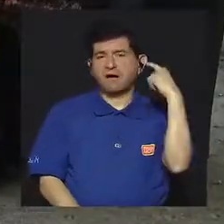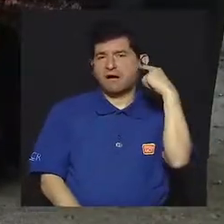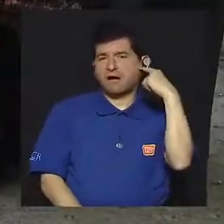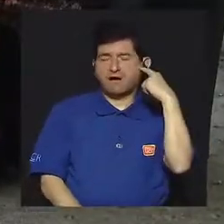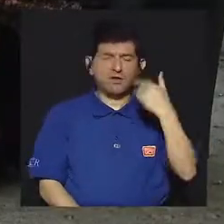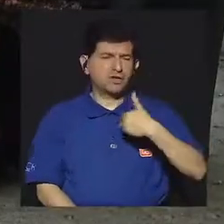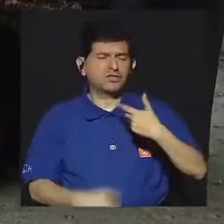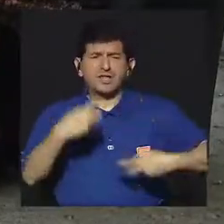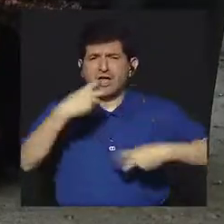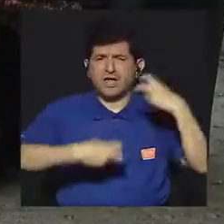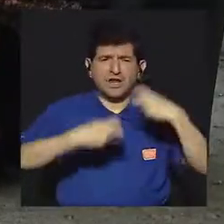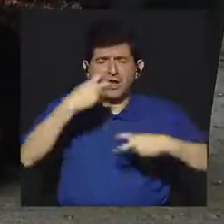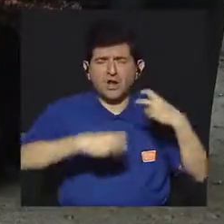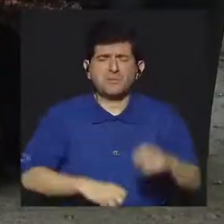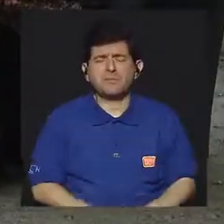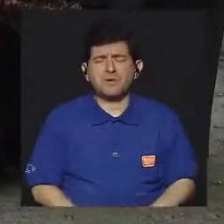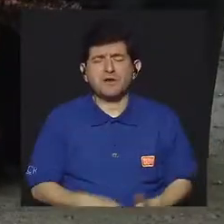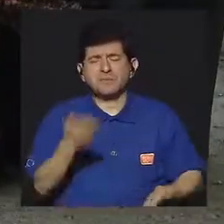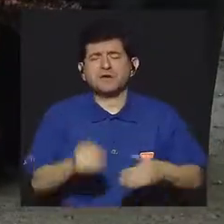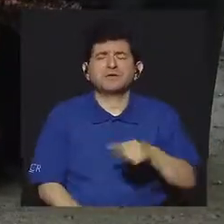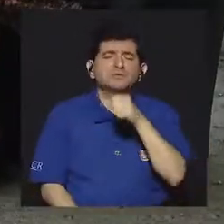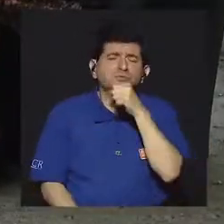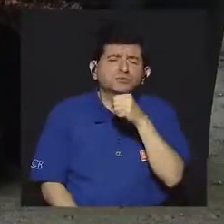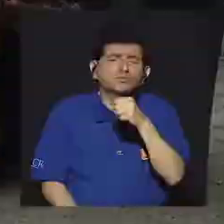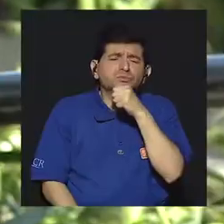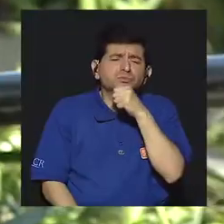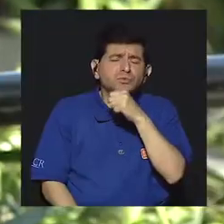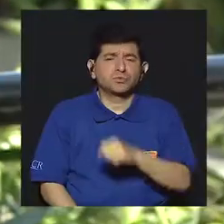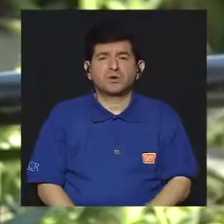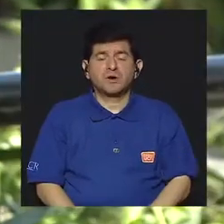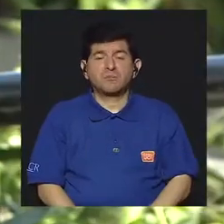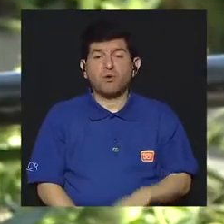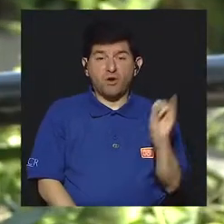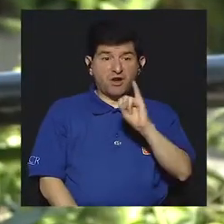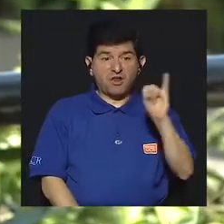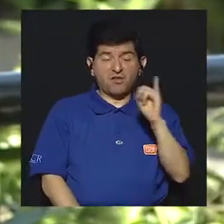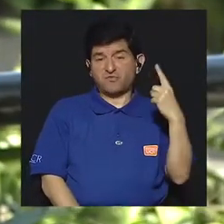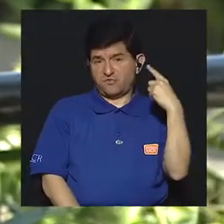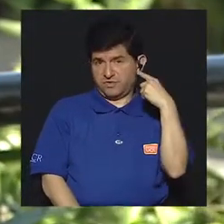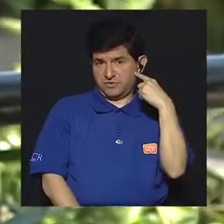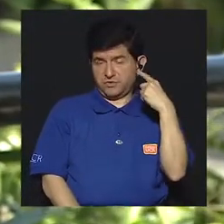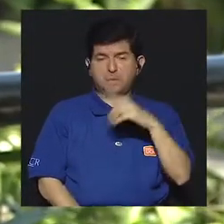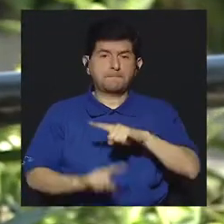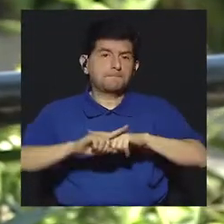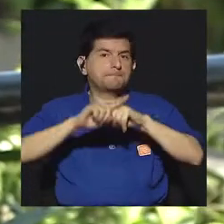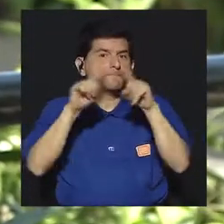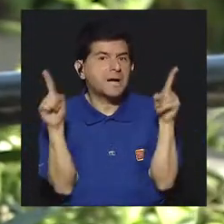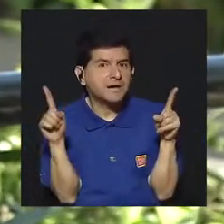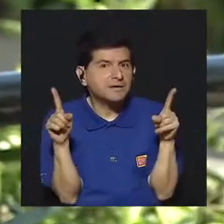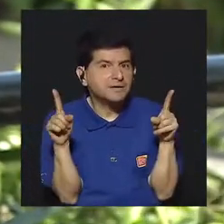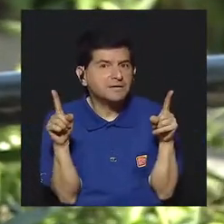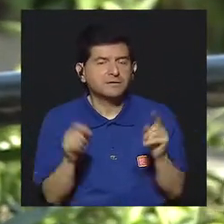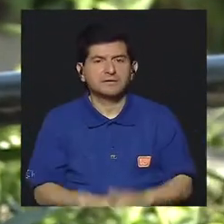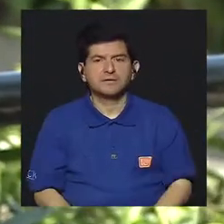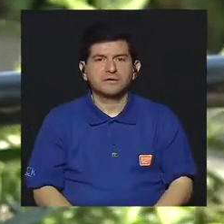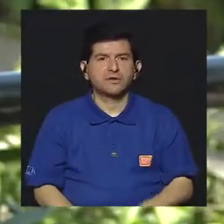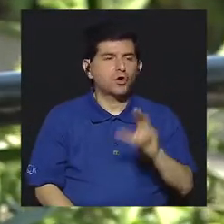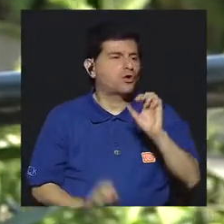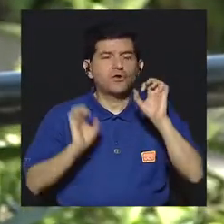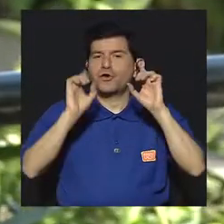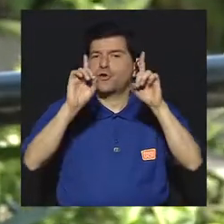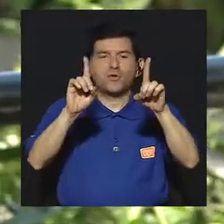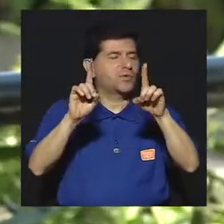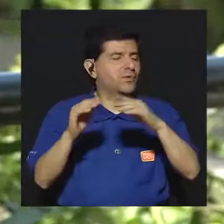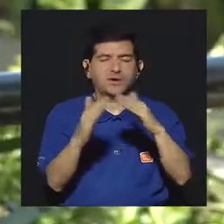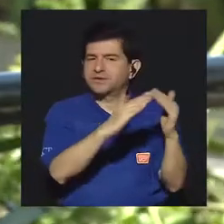el oído tiene problemas de audición por la vejez, porque nos da una infección y demás, pero no se